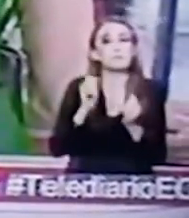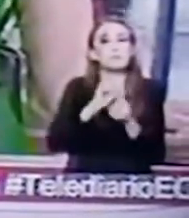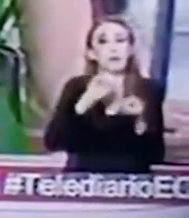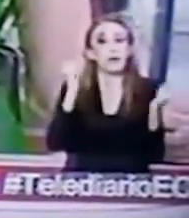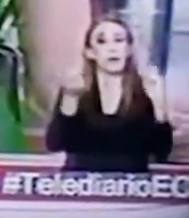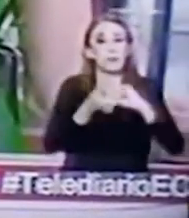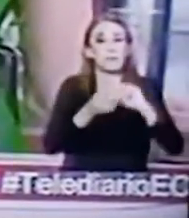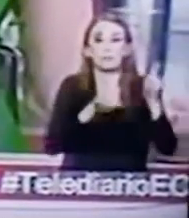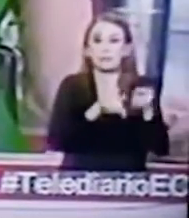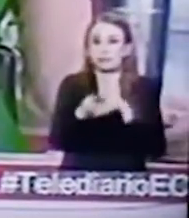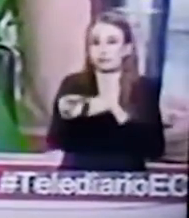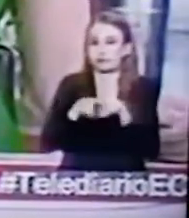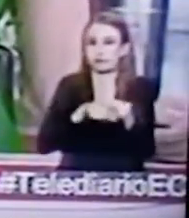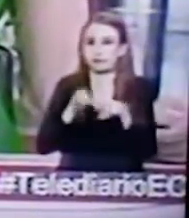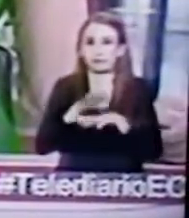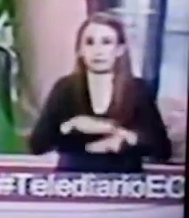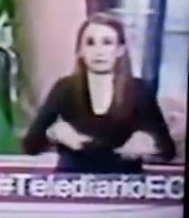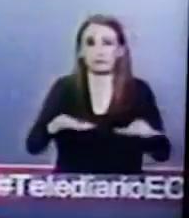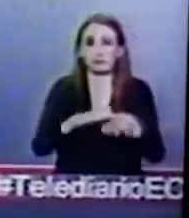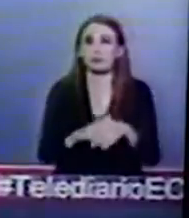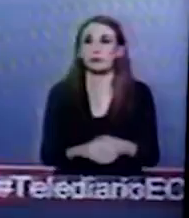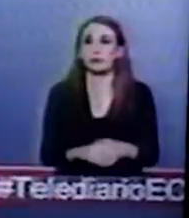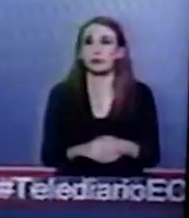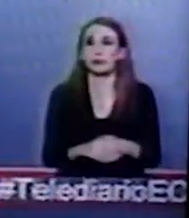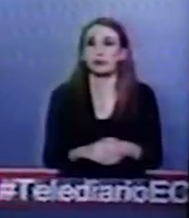la competitividad internacional.